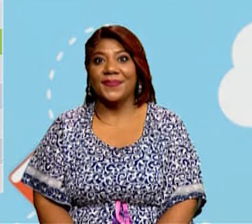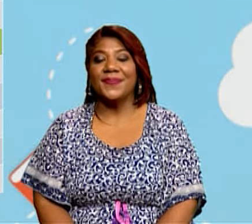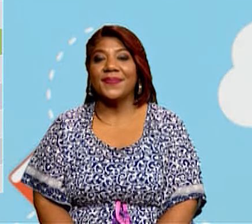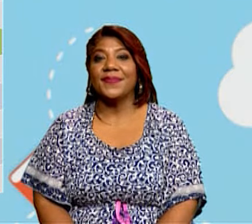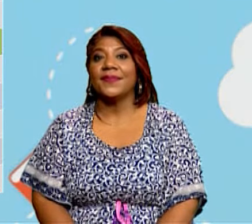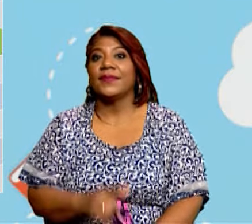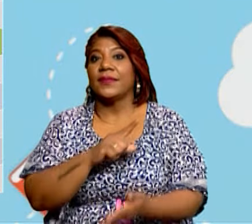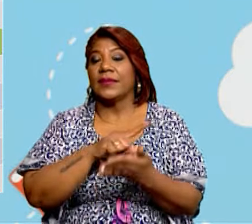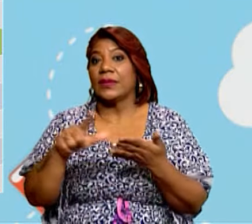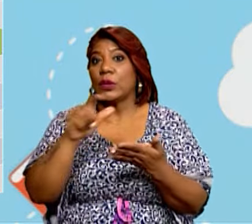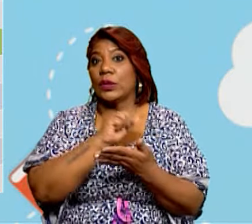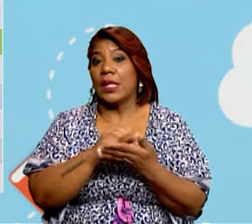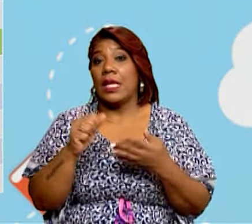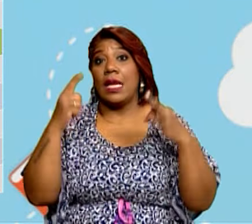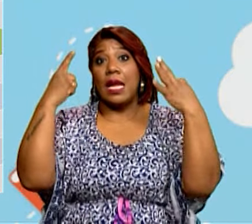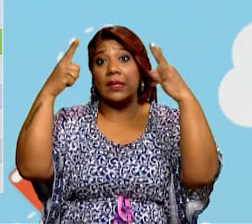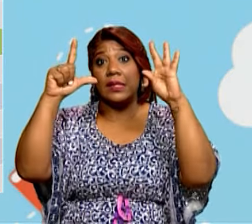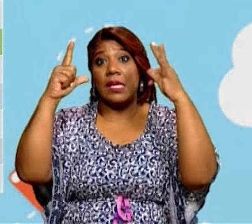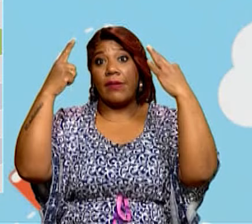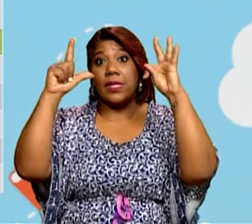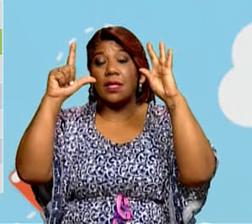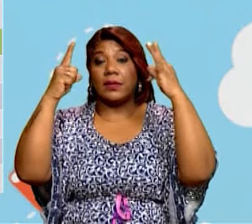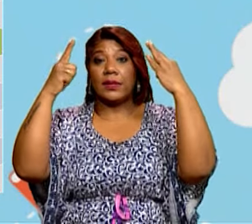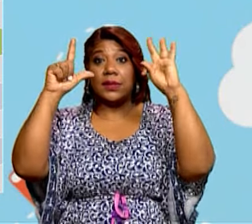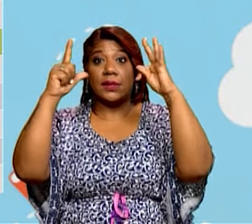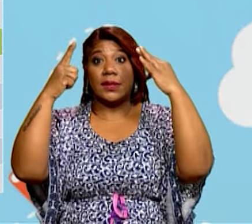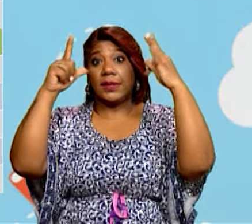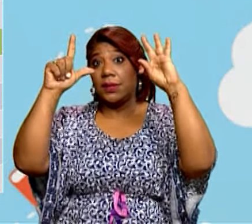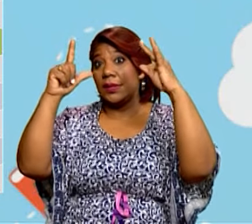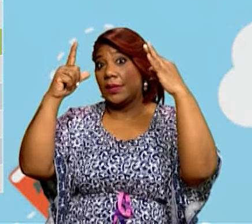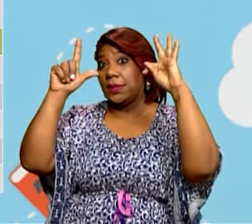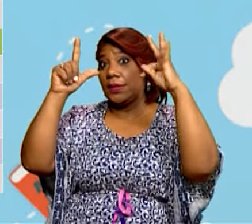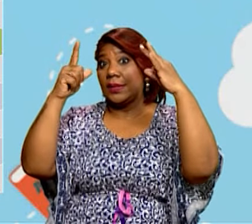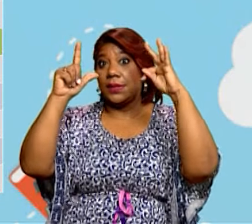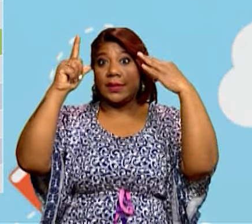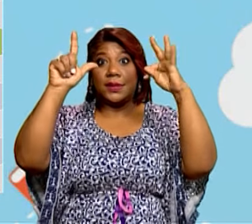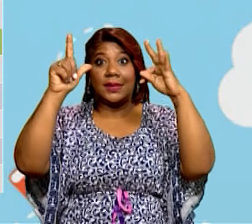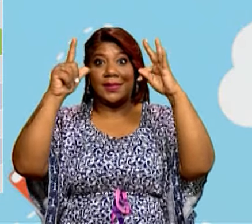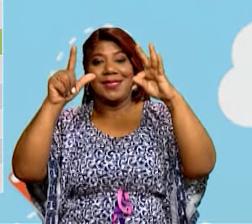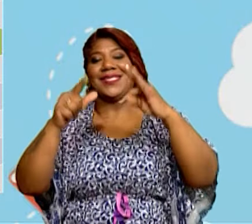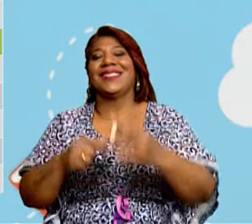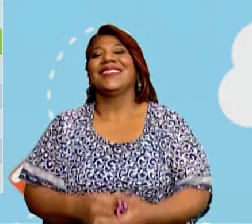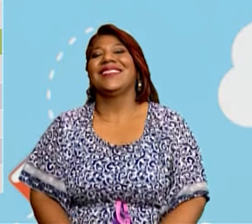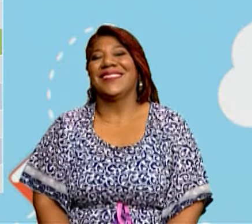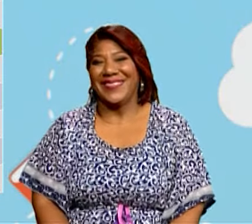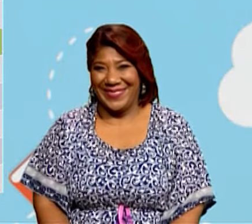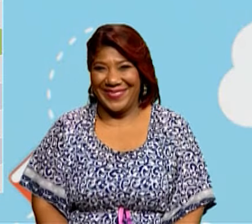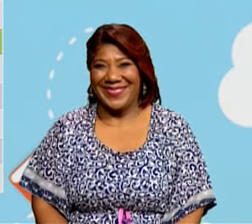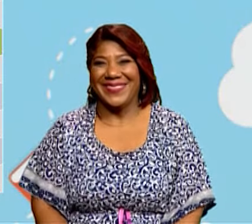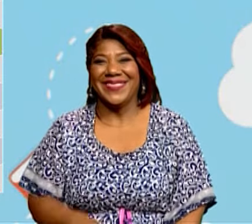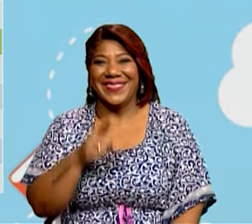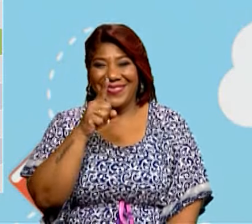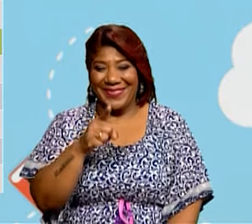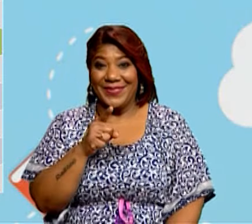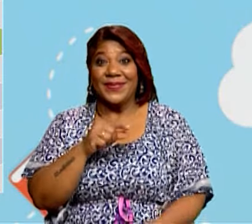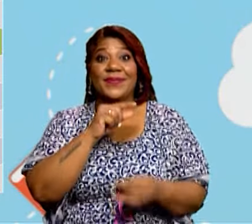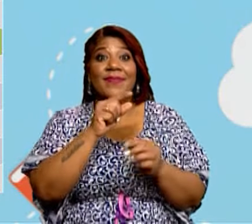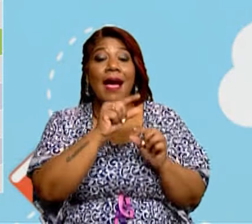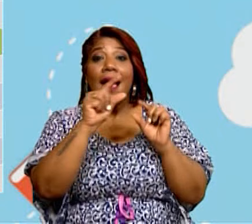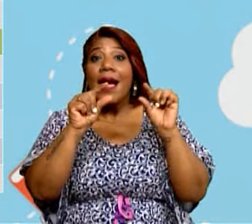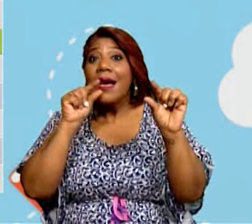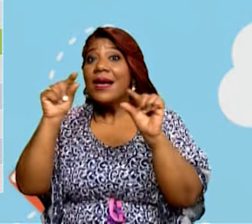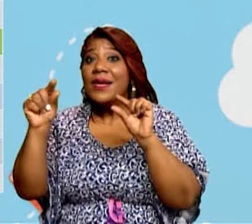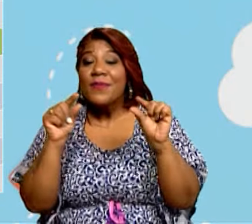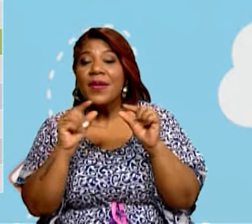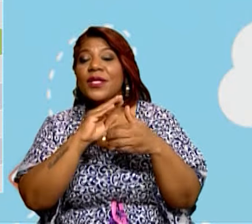Los Santos, ¿cuál es la cabecera? Las Tablas, muy bien. Así vas a ir completando cada una